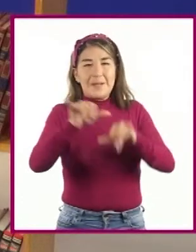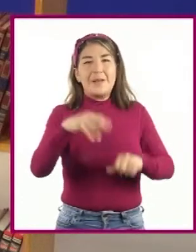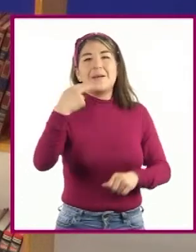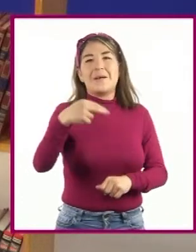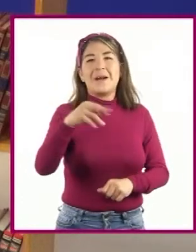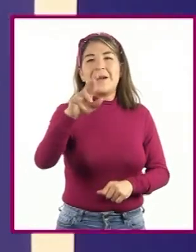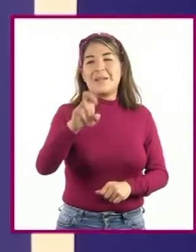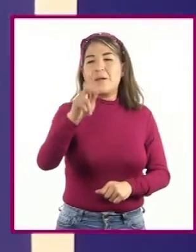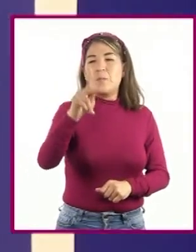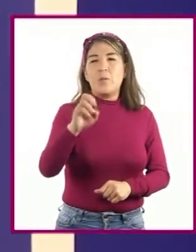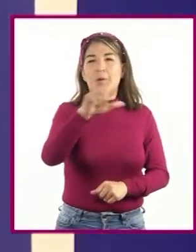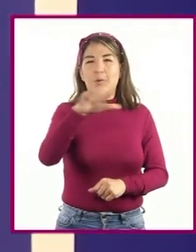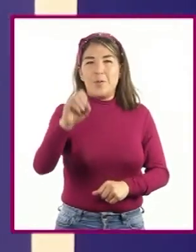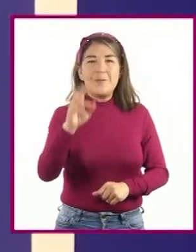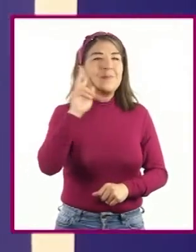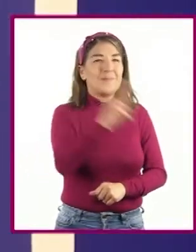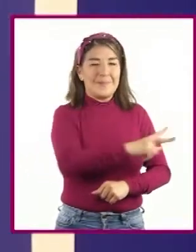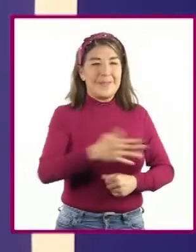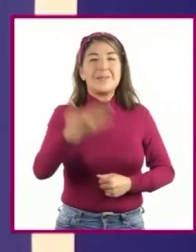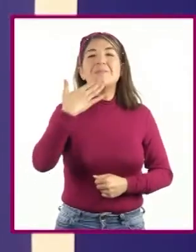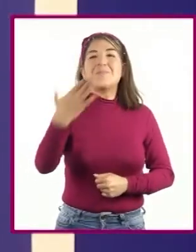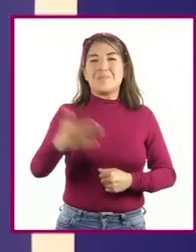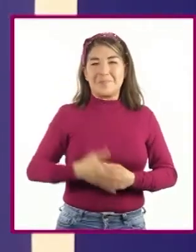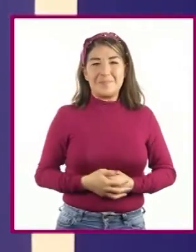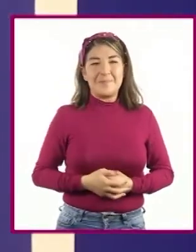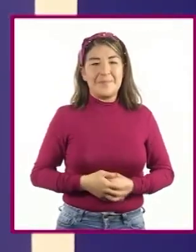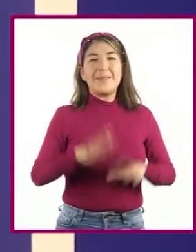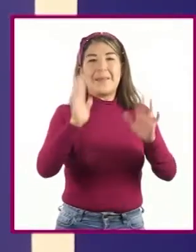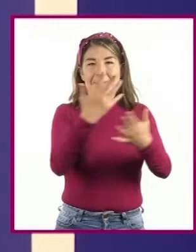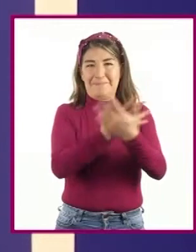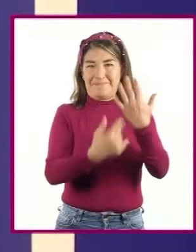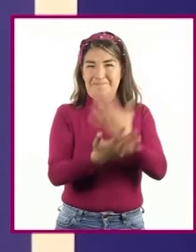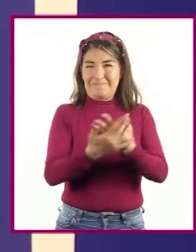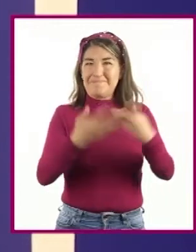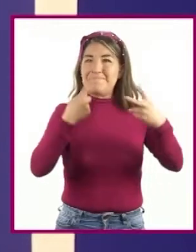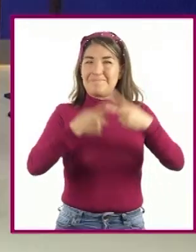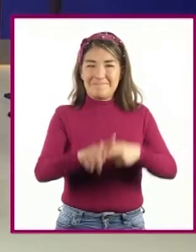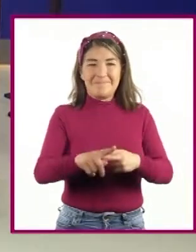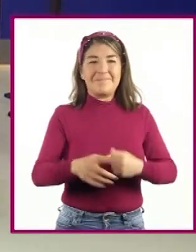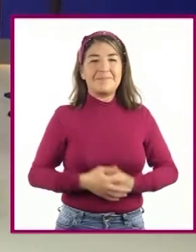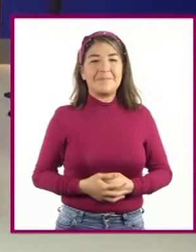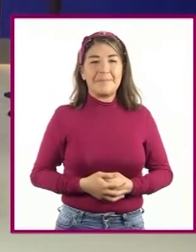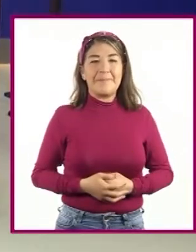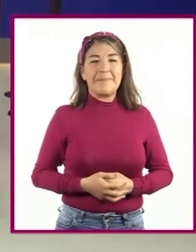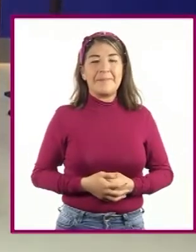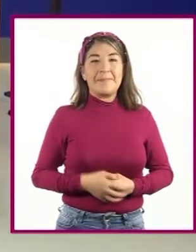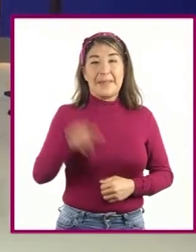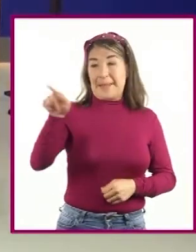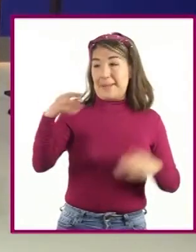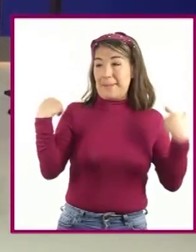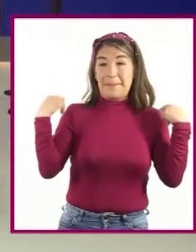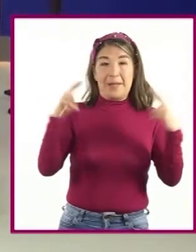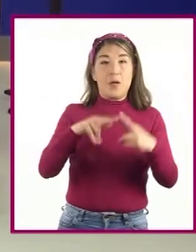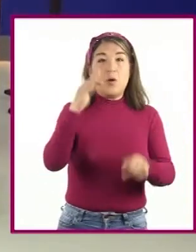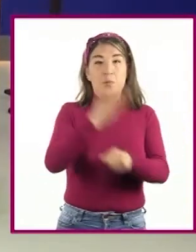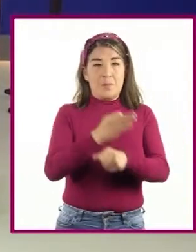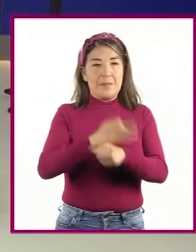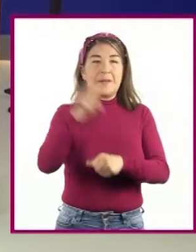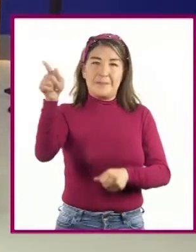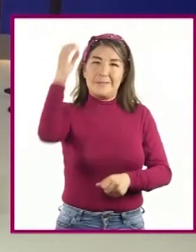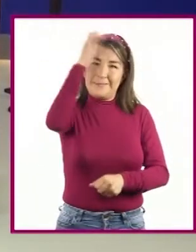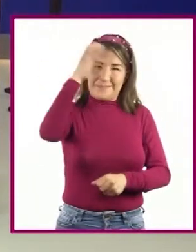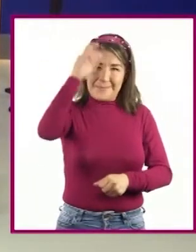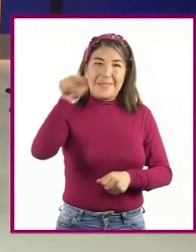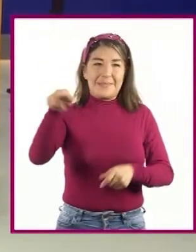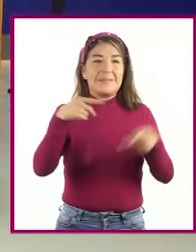repollo indicador? Muy bien, manos a la obra. Y mientras el maestro Jackie, como científico